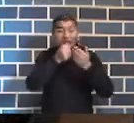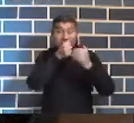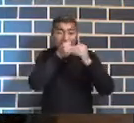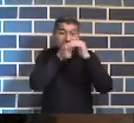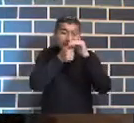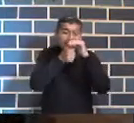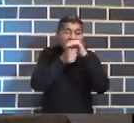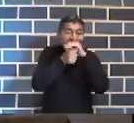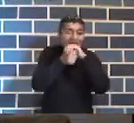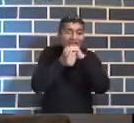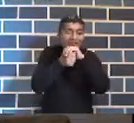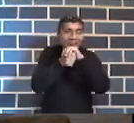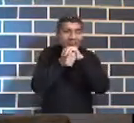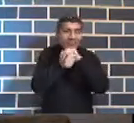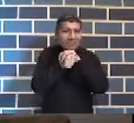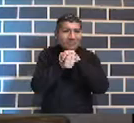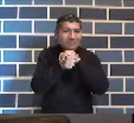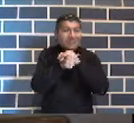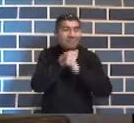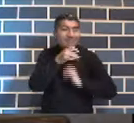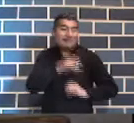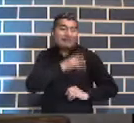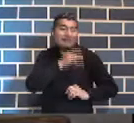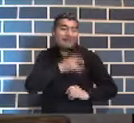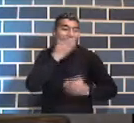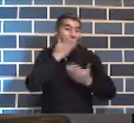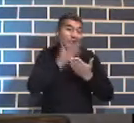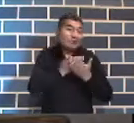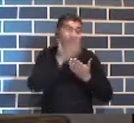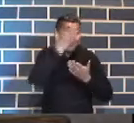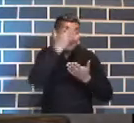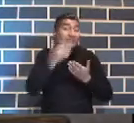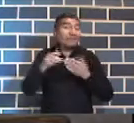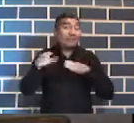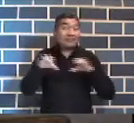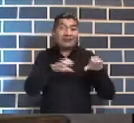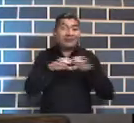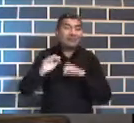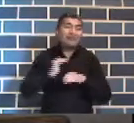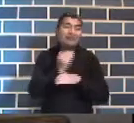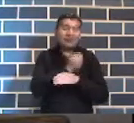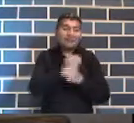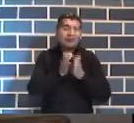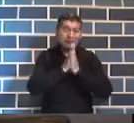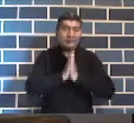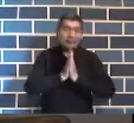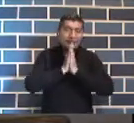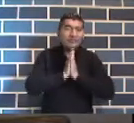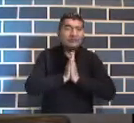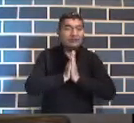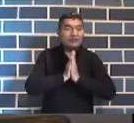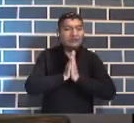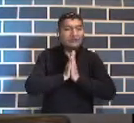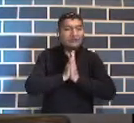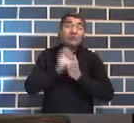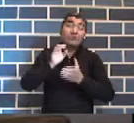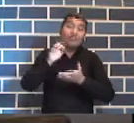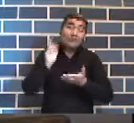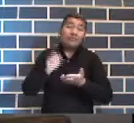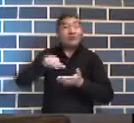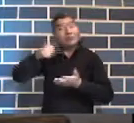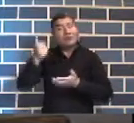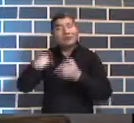intimista y nos sentimos buenos porque realizamos nuestros rezos otras veces